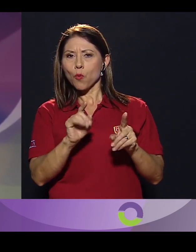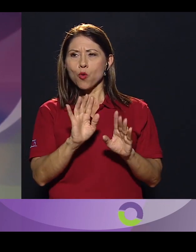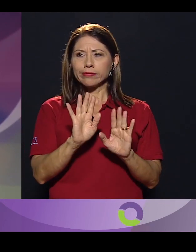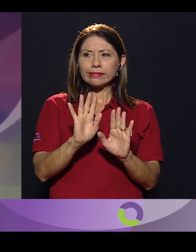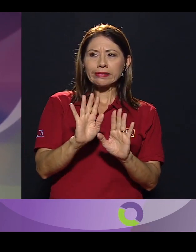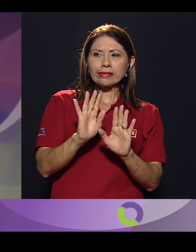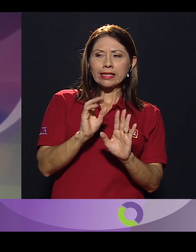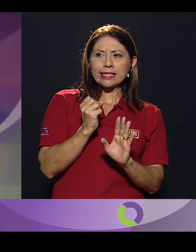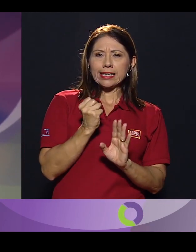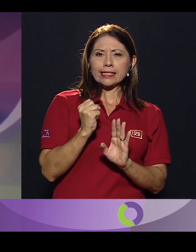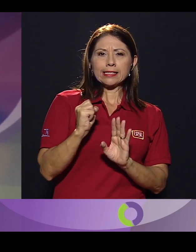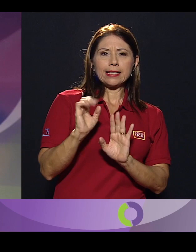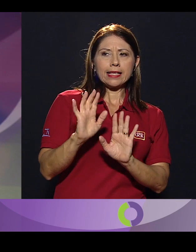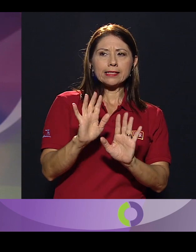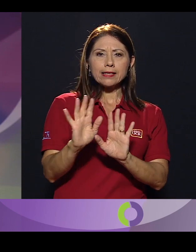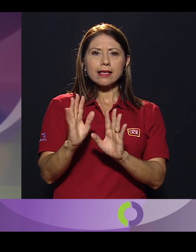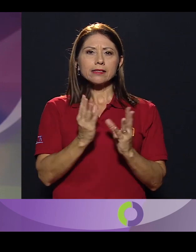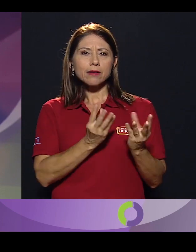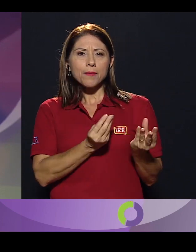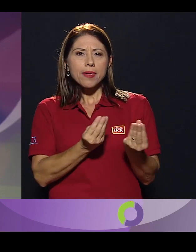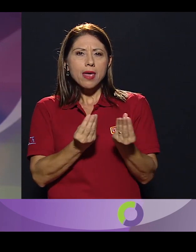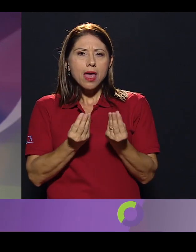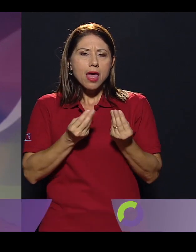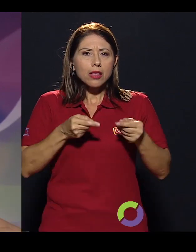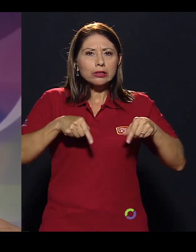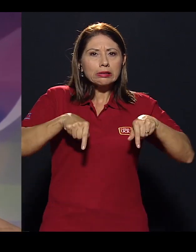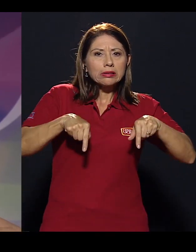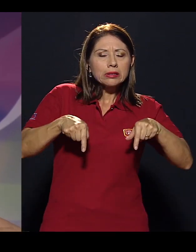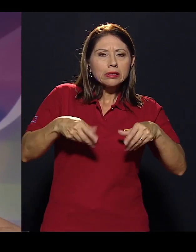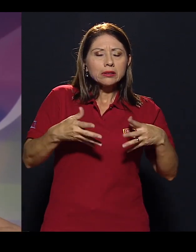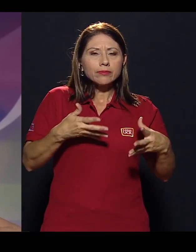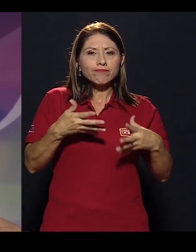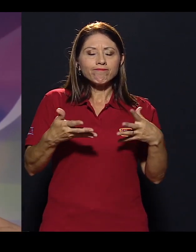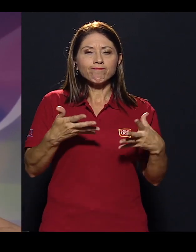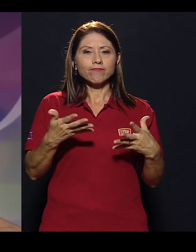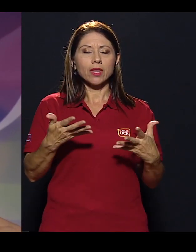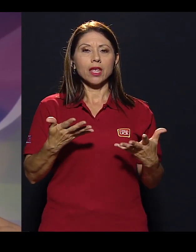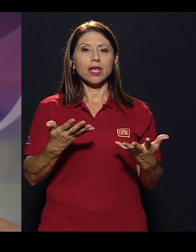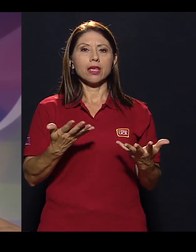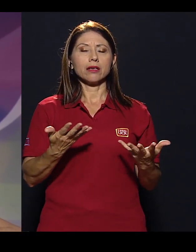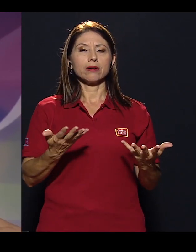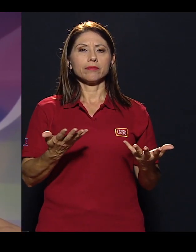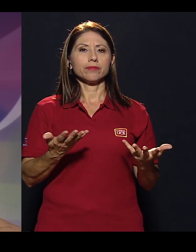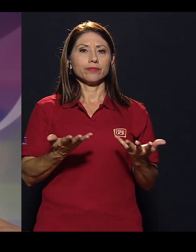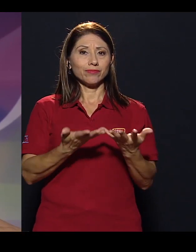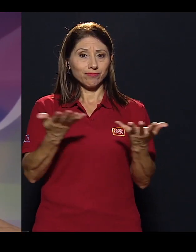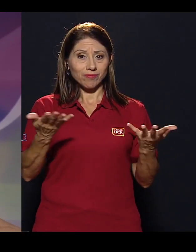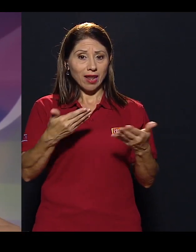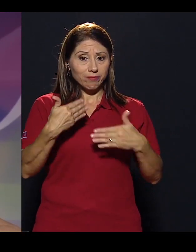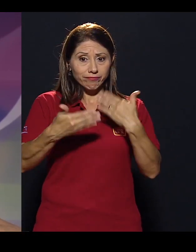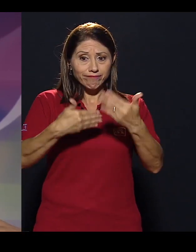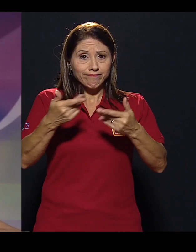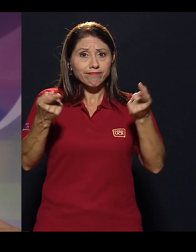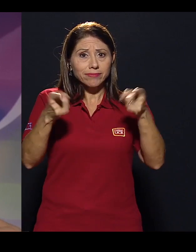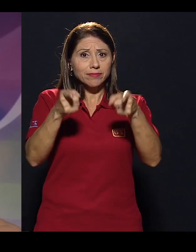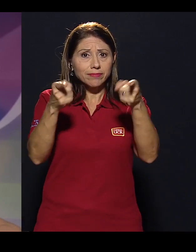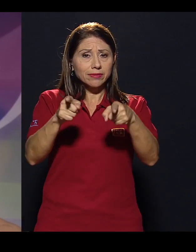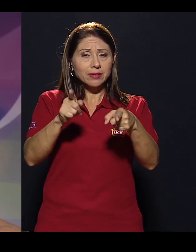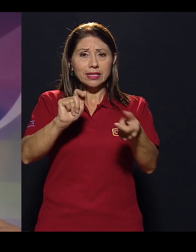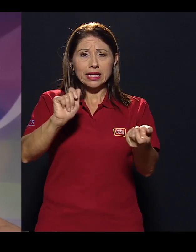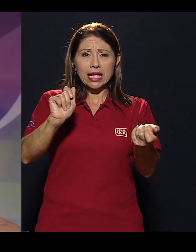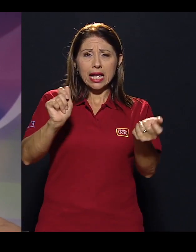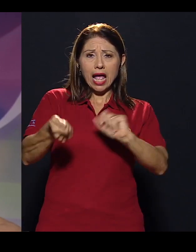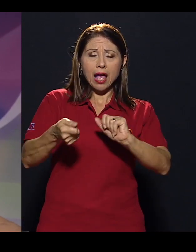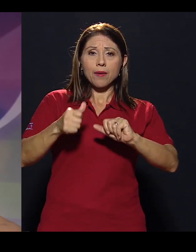resistencias, ante miedos, temores, y a la luz de todo este cambio, todo